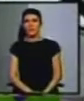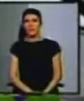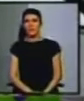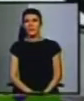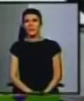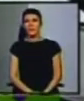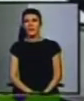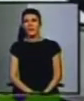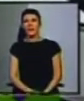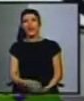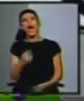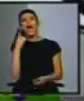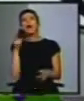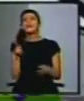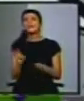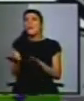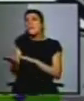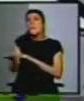Por lo